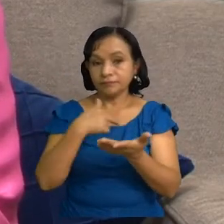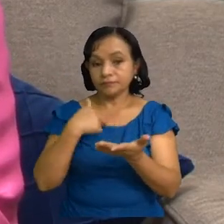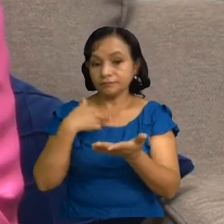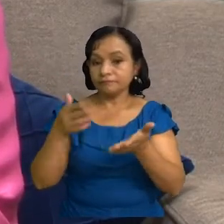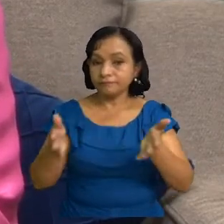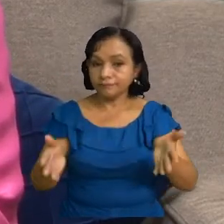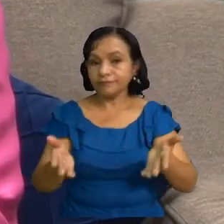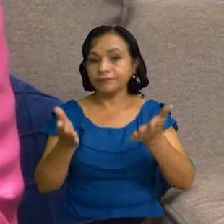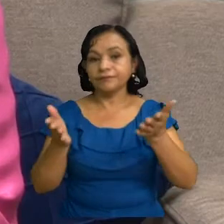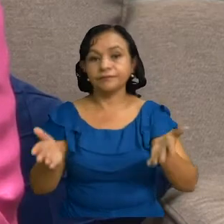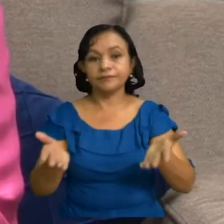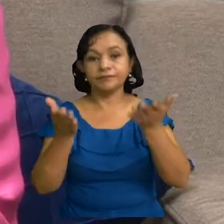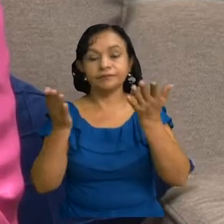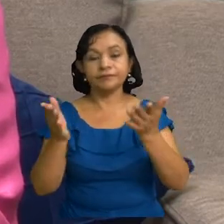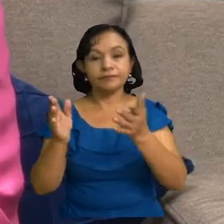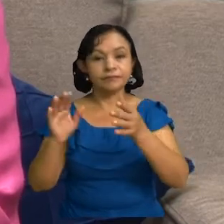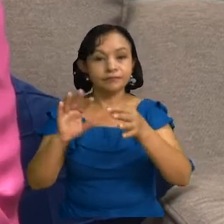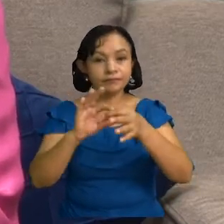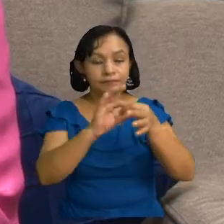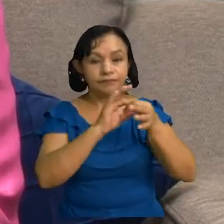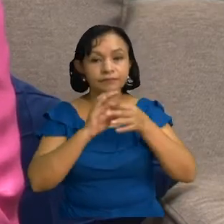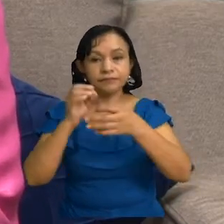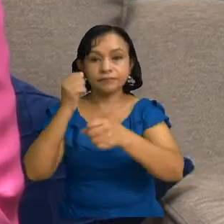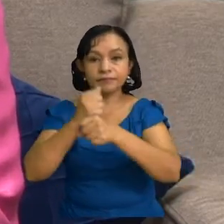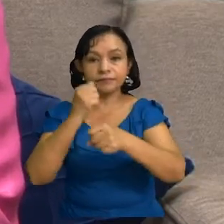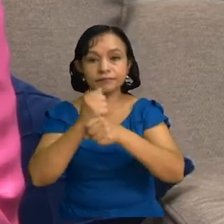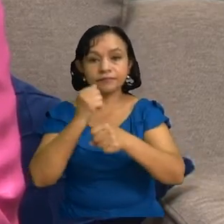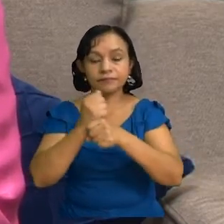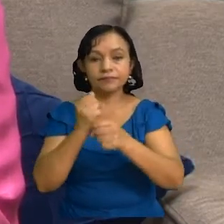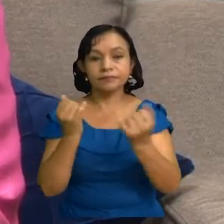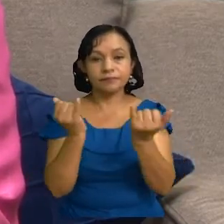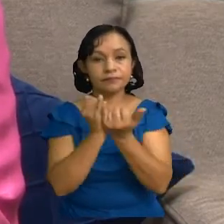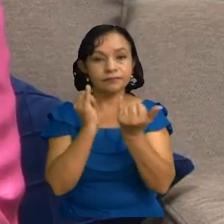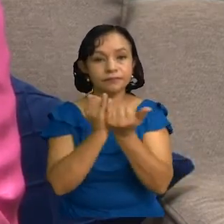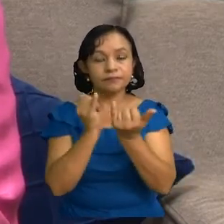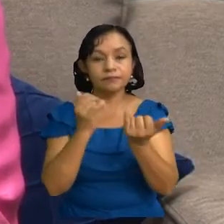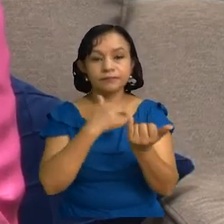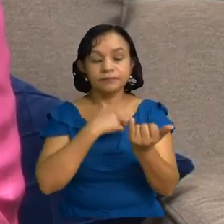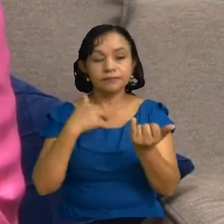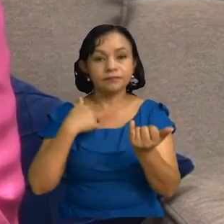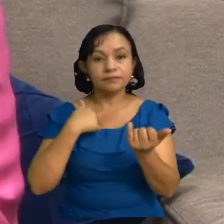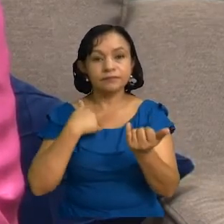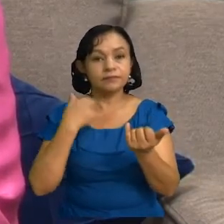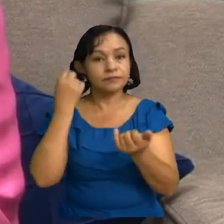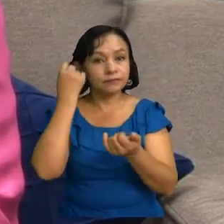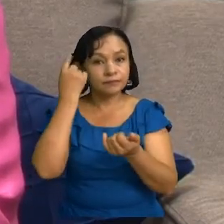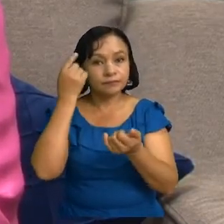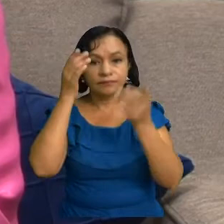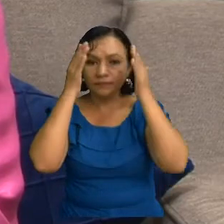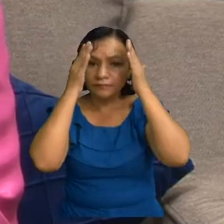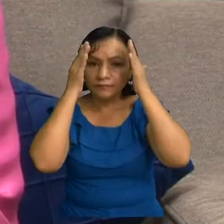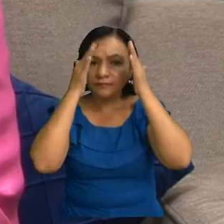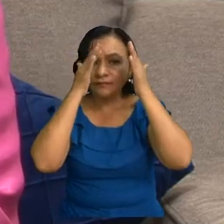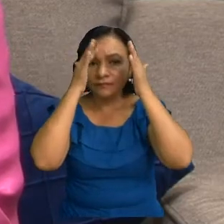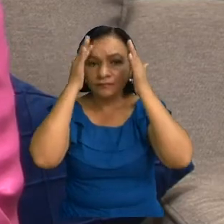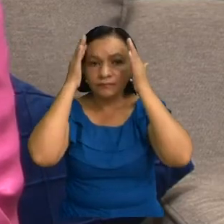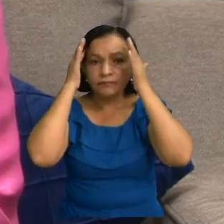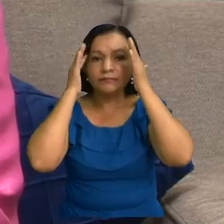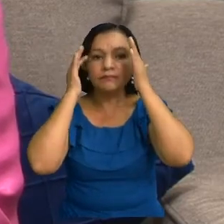promoviendo la forestería comunitaria también a hacer énfasis de que queremos